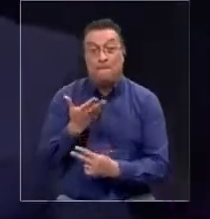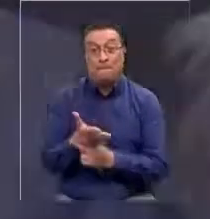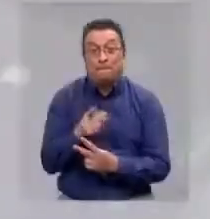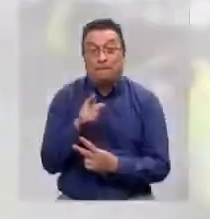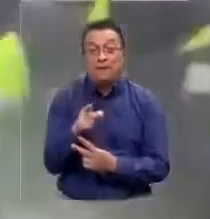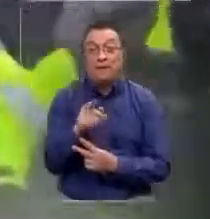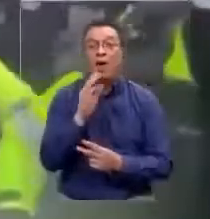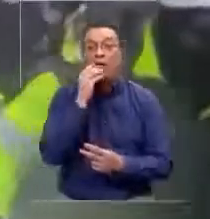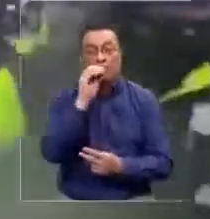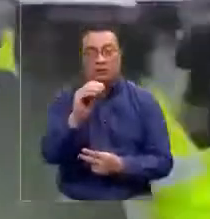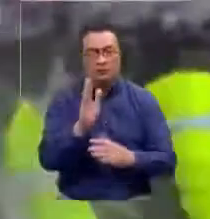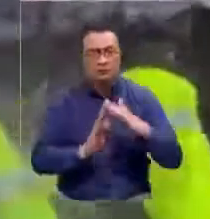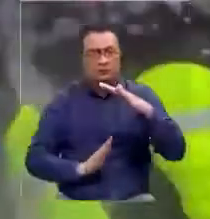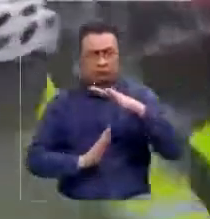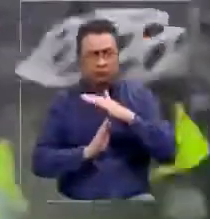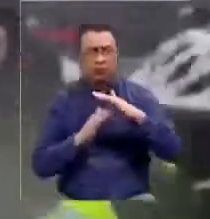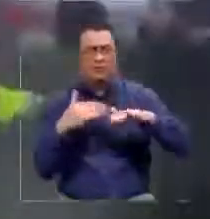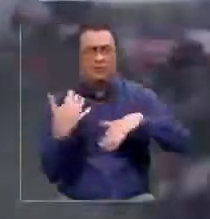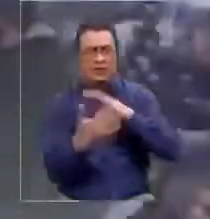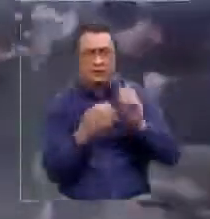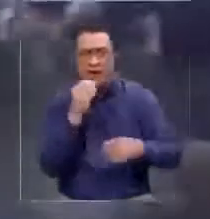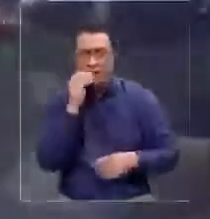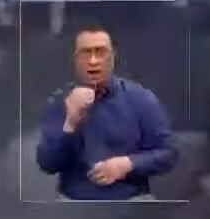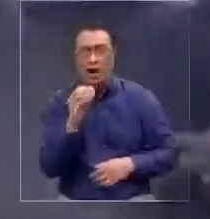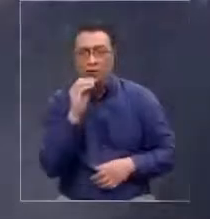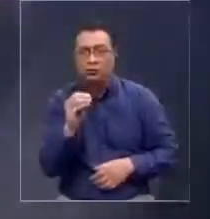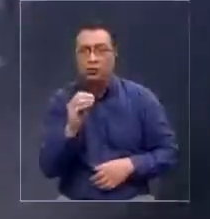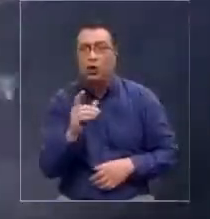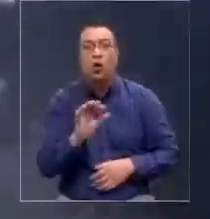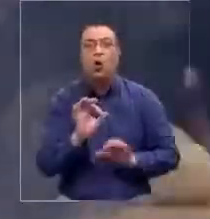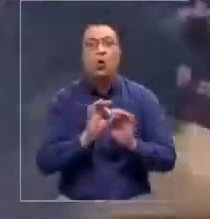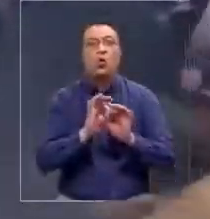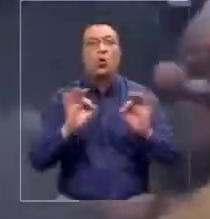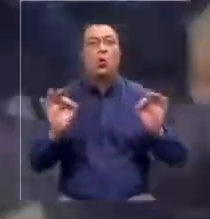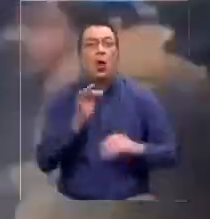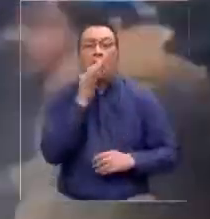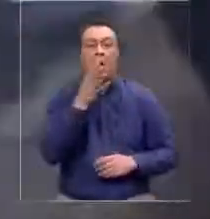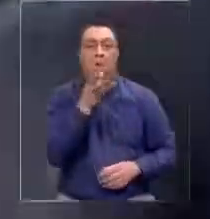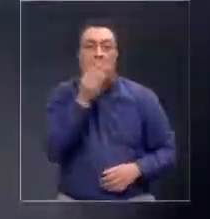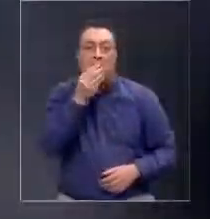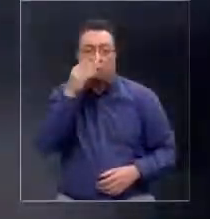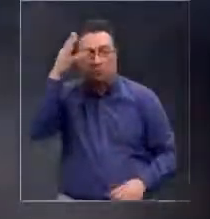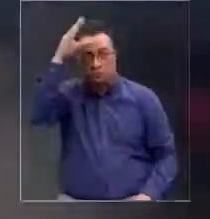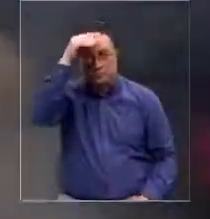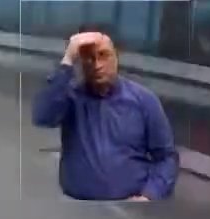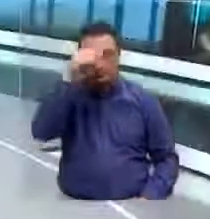hiciera un llamado a detener la violencia, algo que finalmente nunca sucedió.